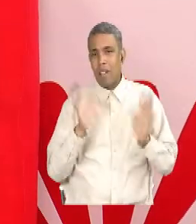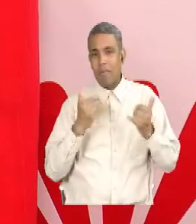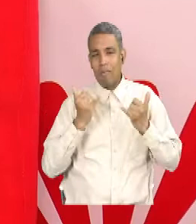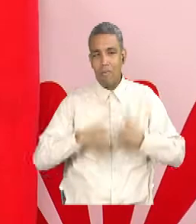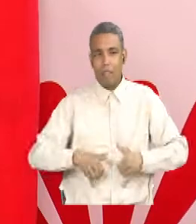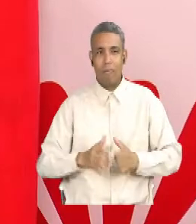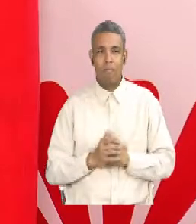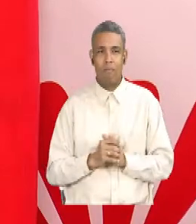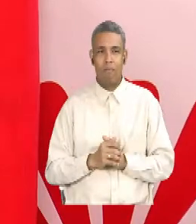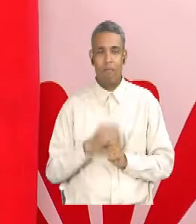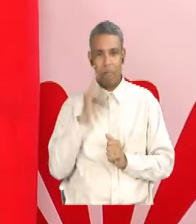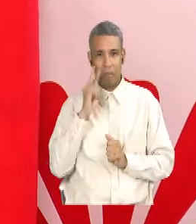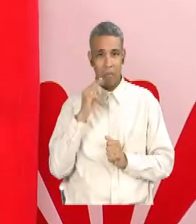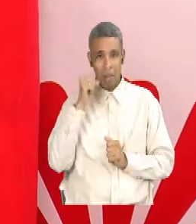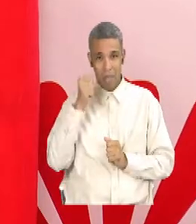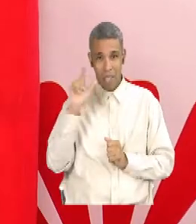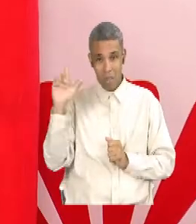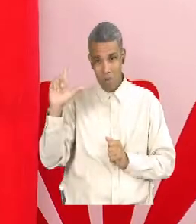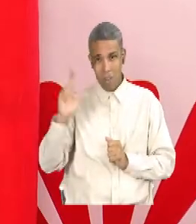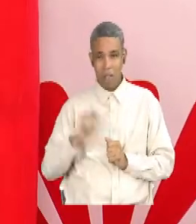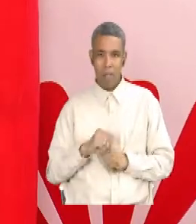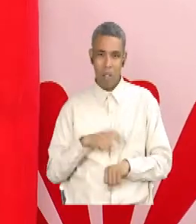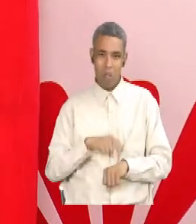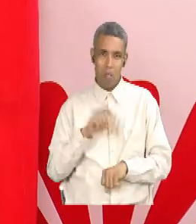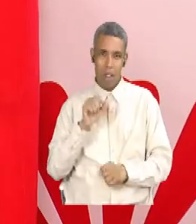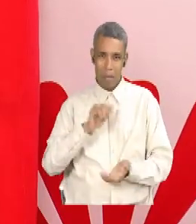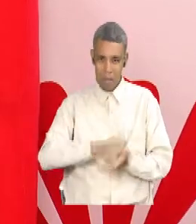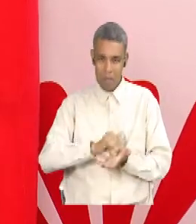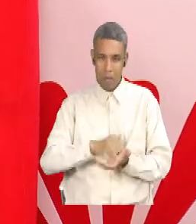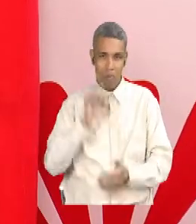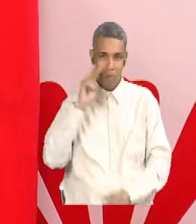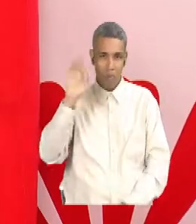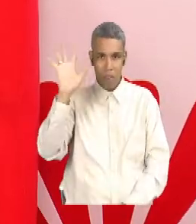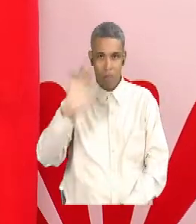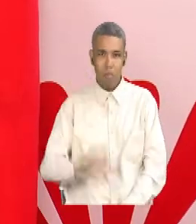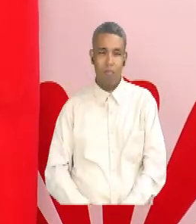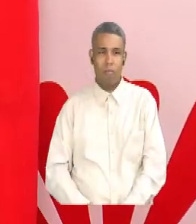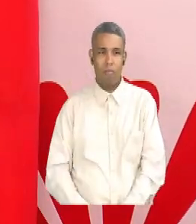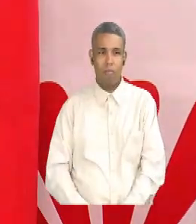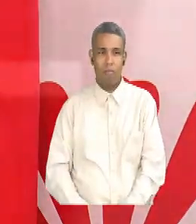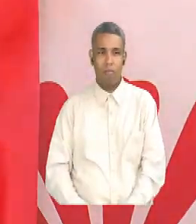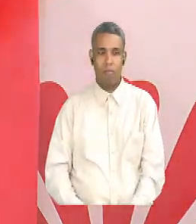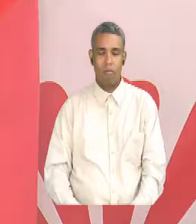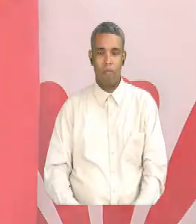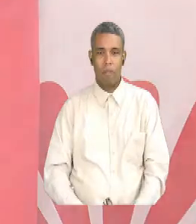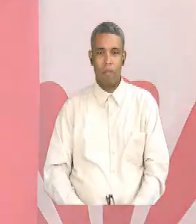programa, pero nos vemos el lunes a la misma hora y en el mismo canal. Un beso gigante.